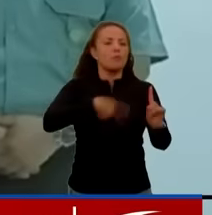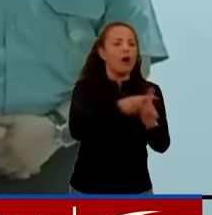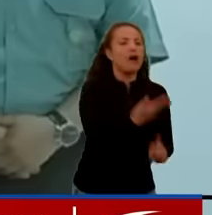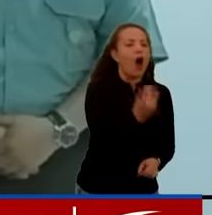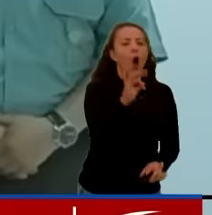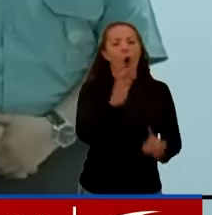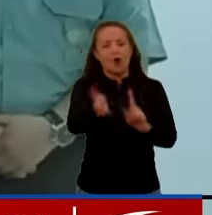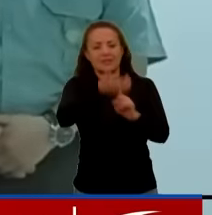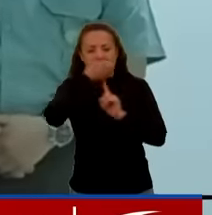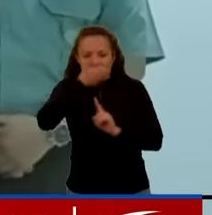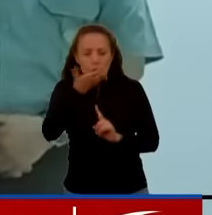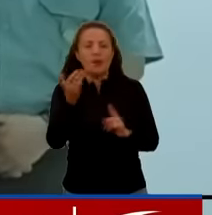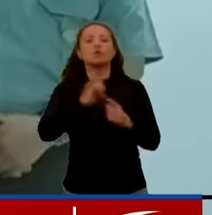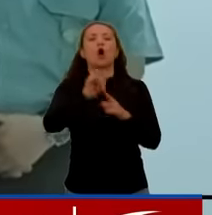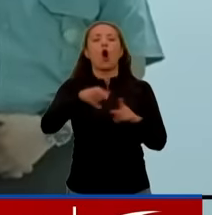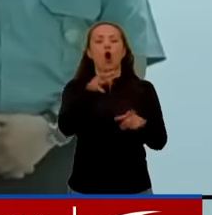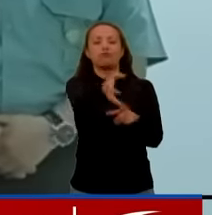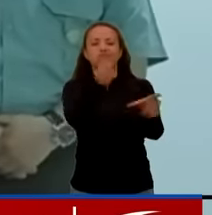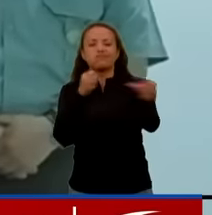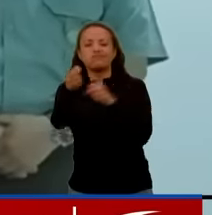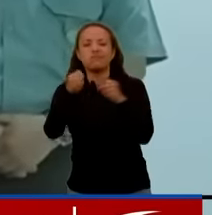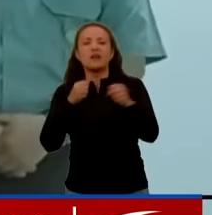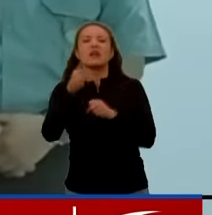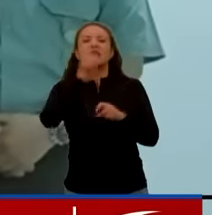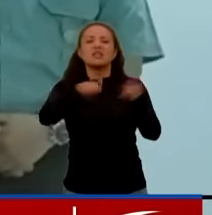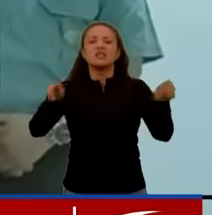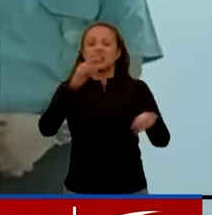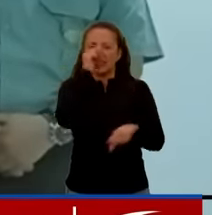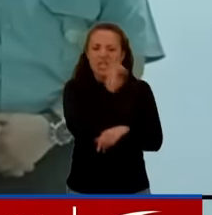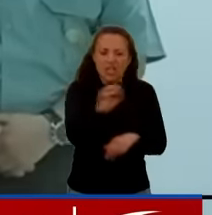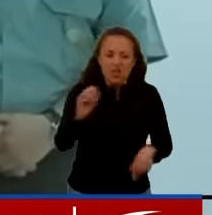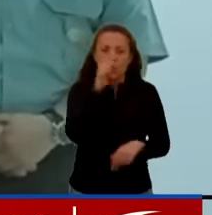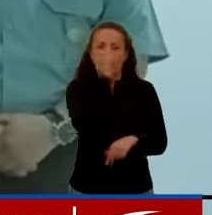secuestro, reclutamiento forzado de niños, niñas y adolescentes.